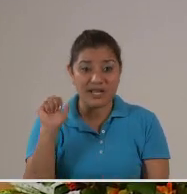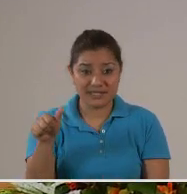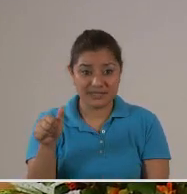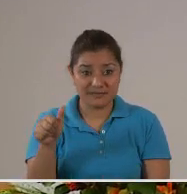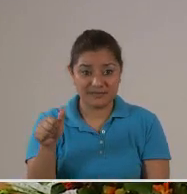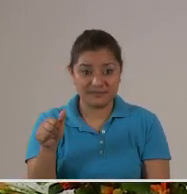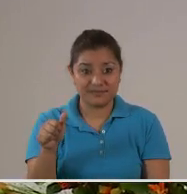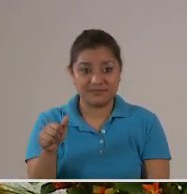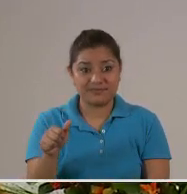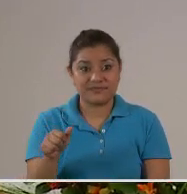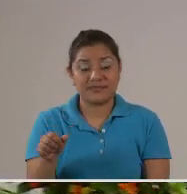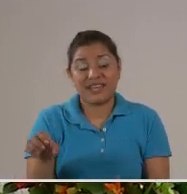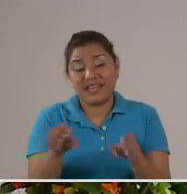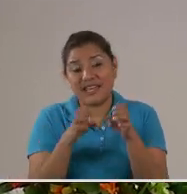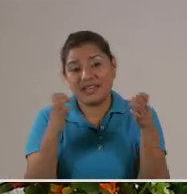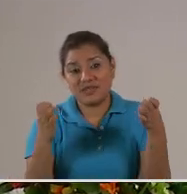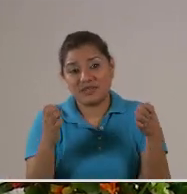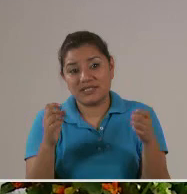esta